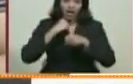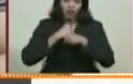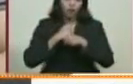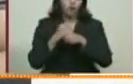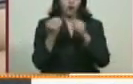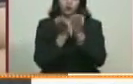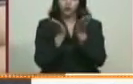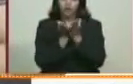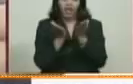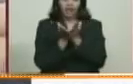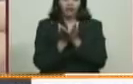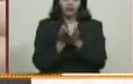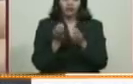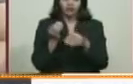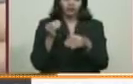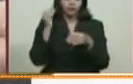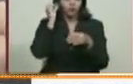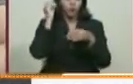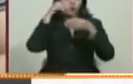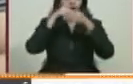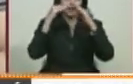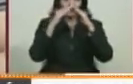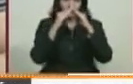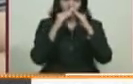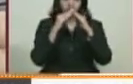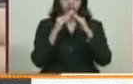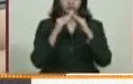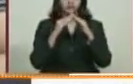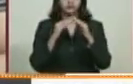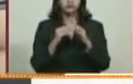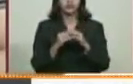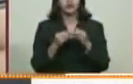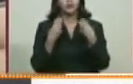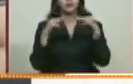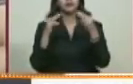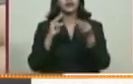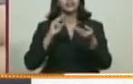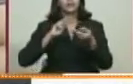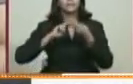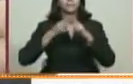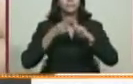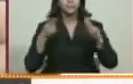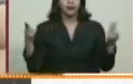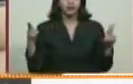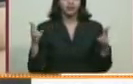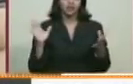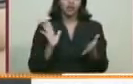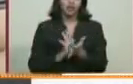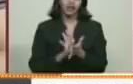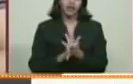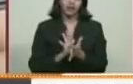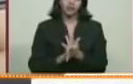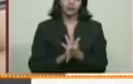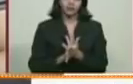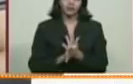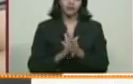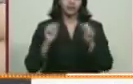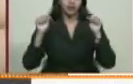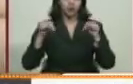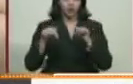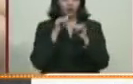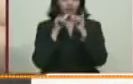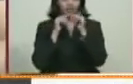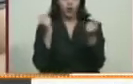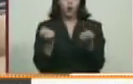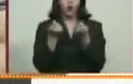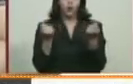casa, llevar un mensaje de paz y de calma. Hoy habrán anuncios económicos importantes.